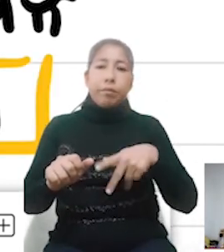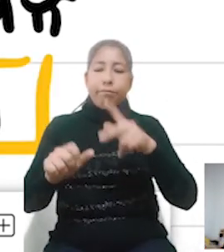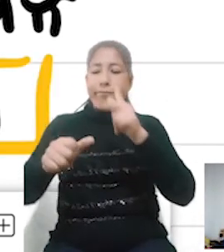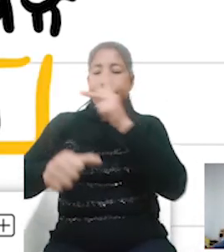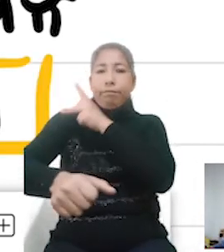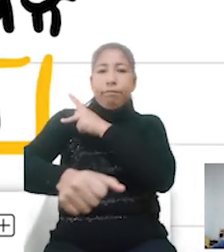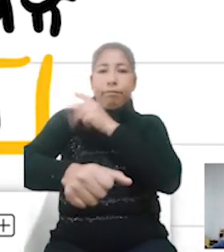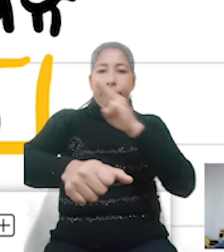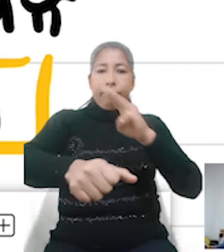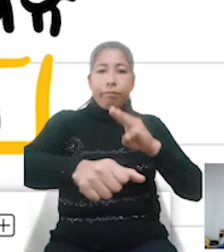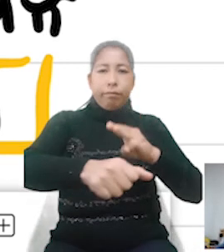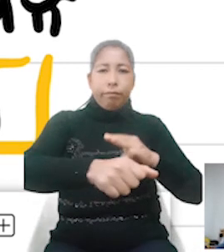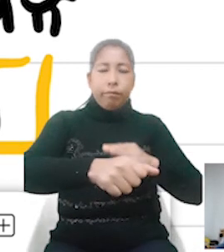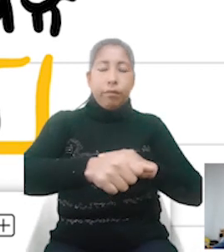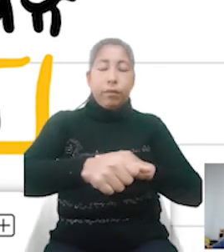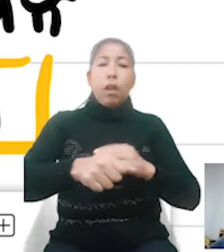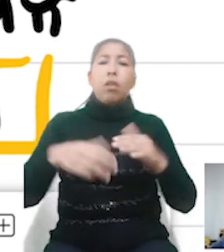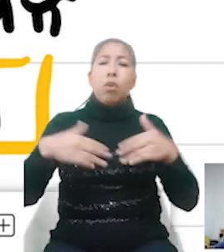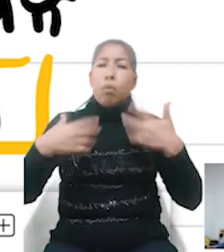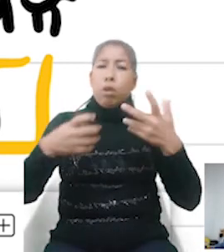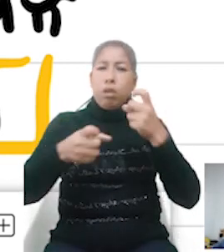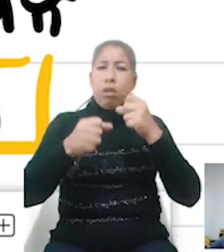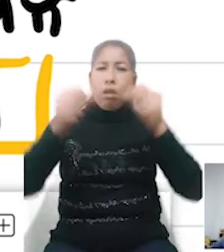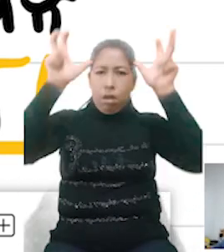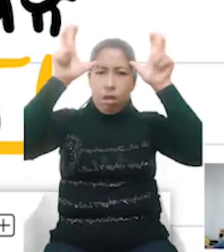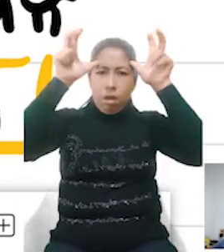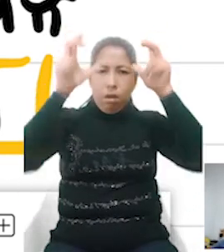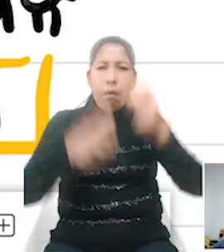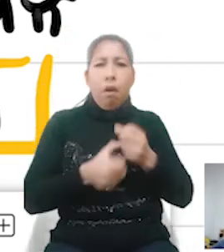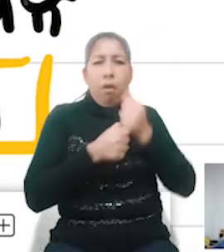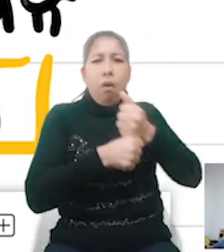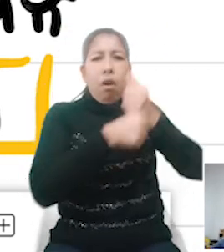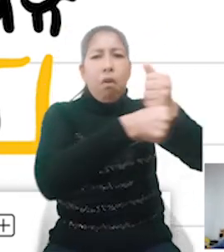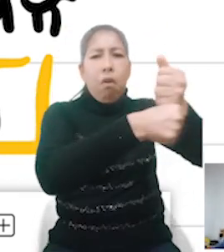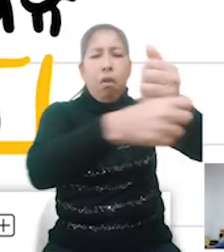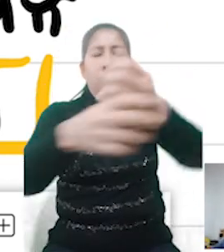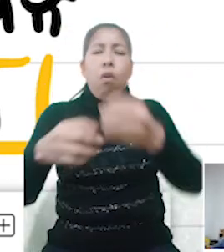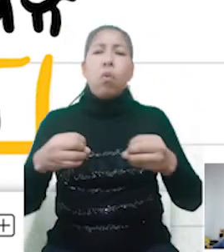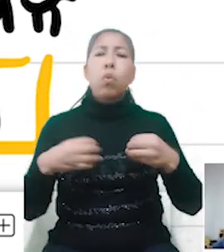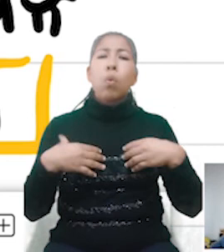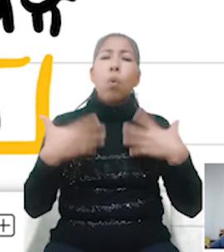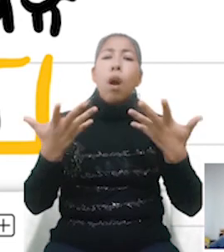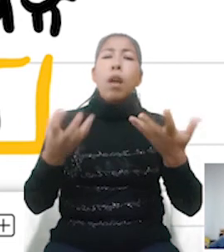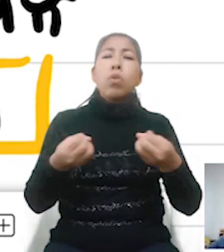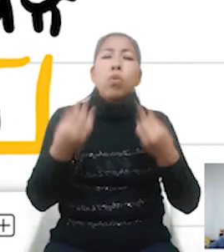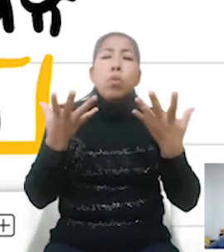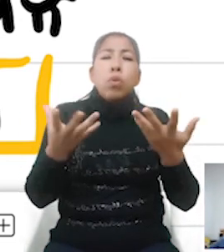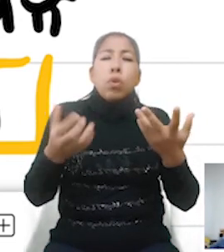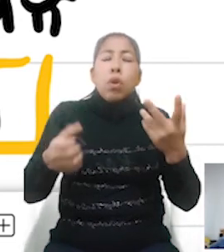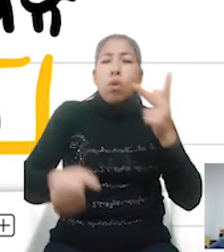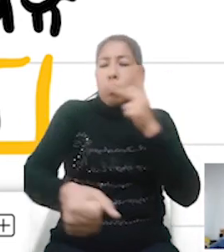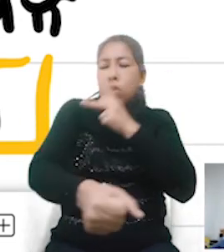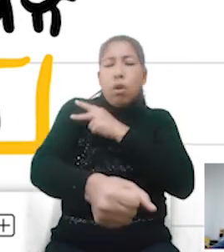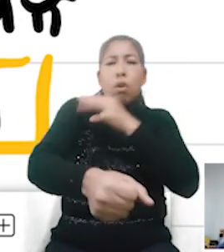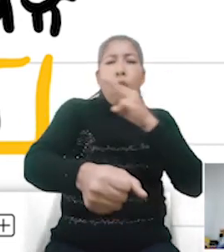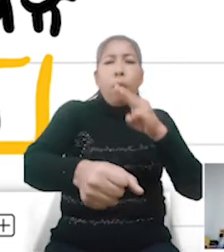que describió este caballo al dar las 10 vueltas y media en esta pista circular de 1,5 kilómetros. Entonces, a la pregunta